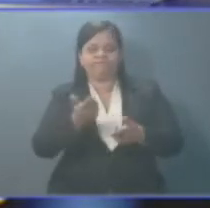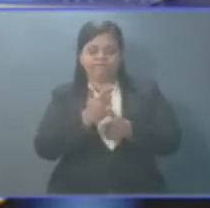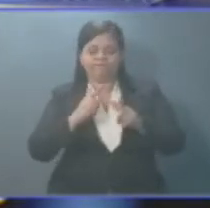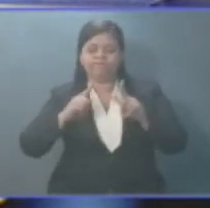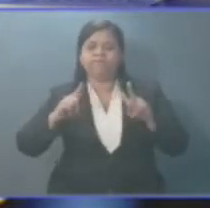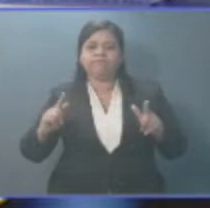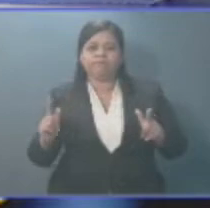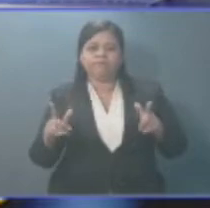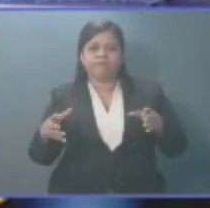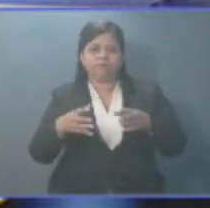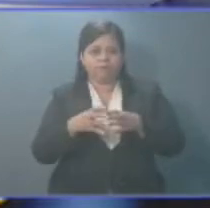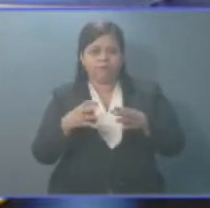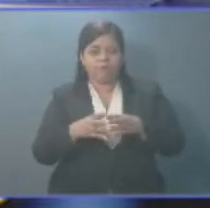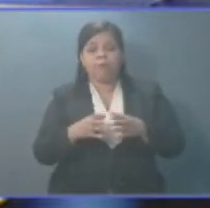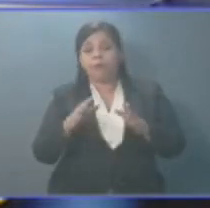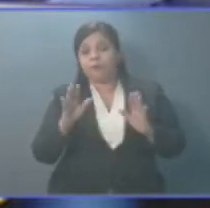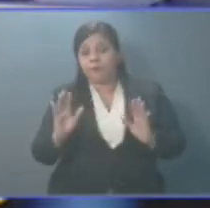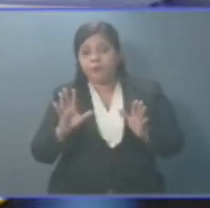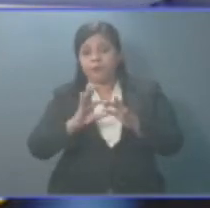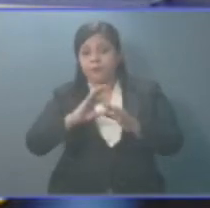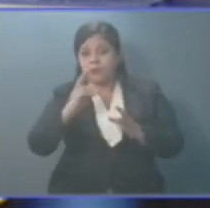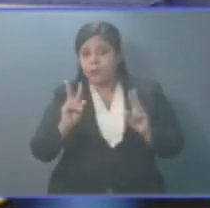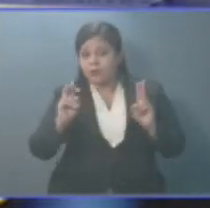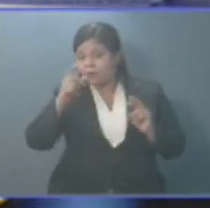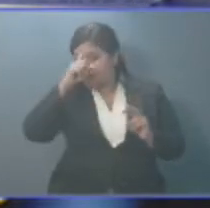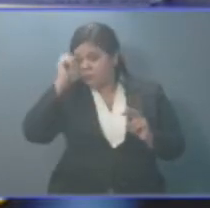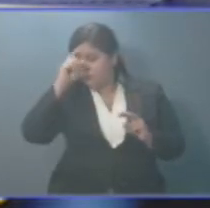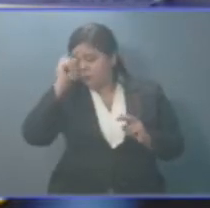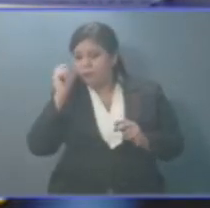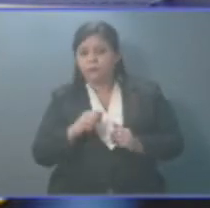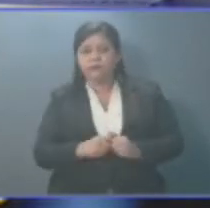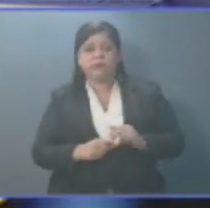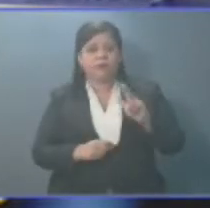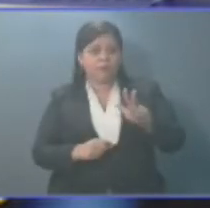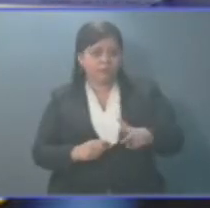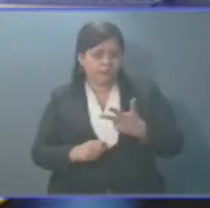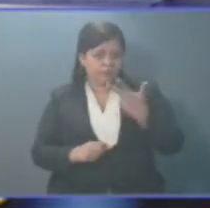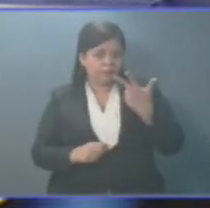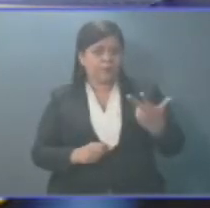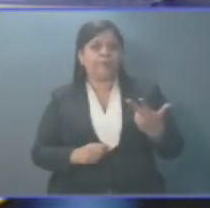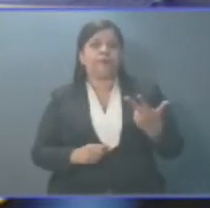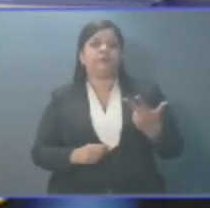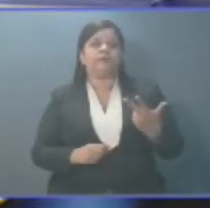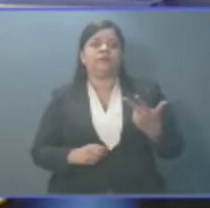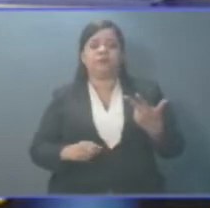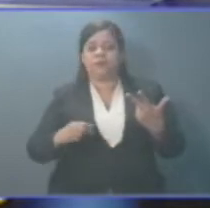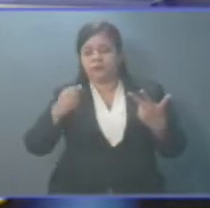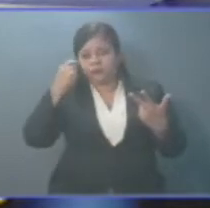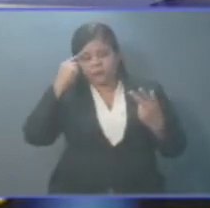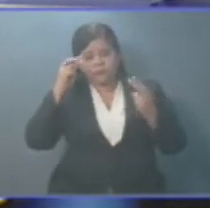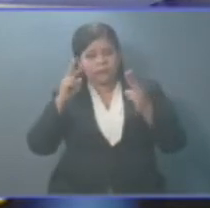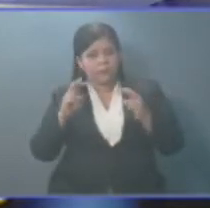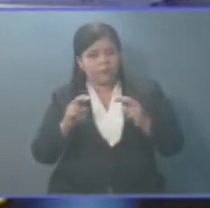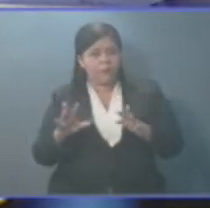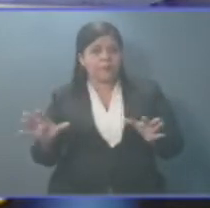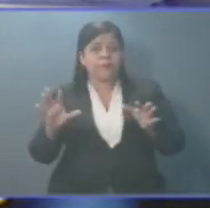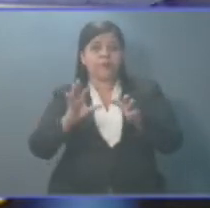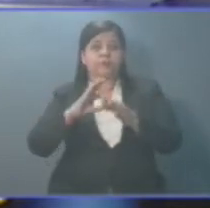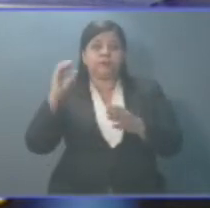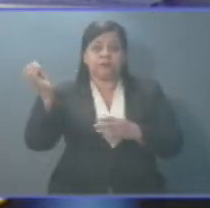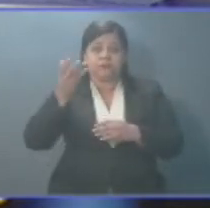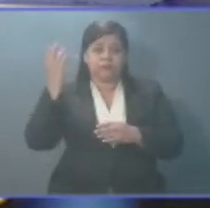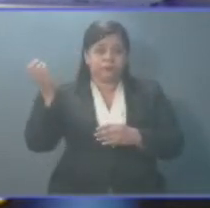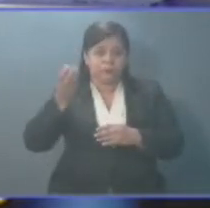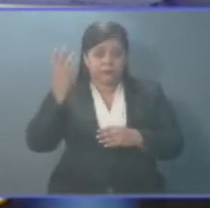sindical con relación al empleo. Tercero, que a raíz de la emergencia por la